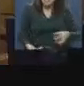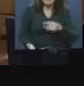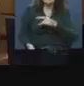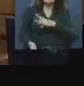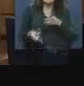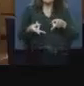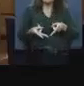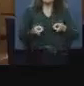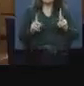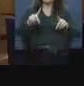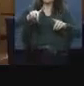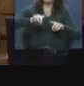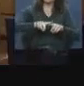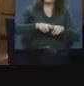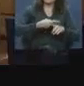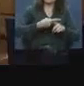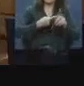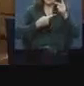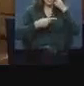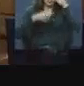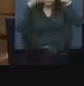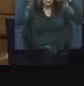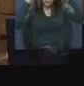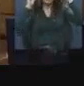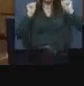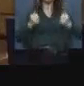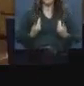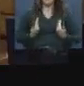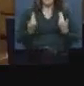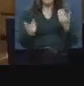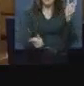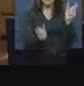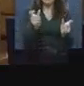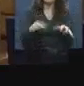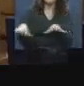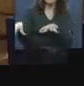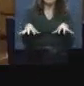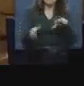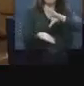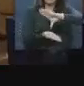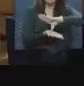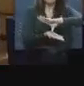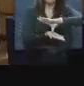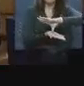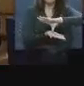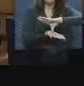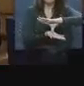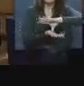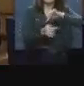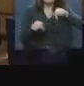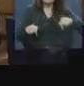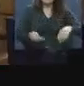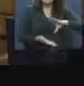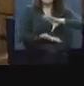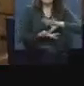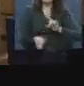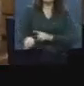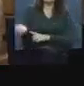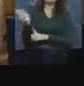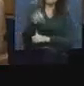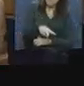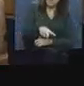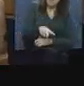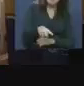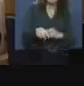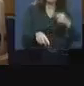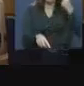se permite nuevamente que el conocimiento vuelva a estar en manos de quienes muevan el país. Es este país el que vuelve sobre sus